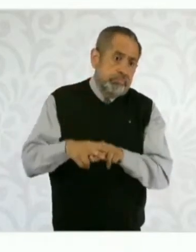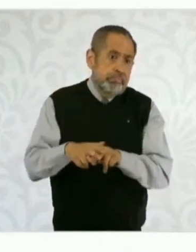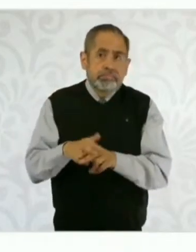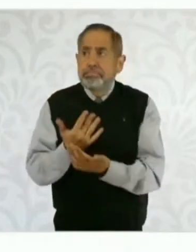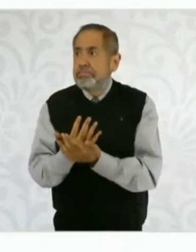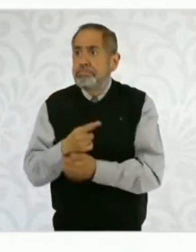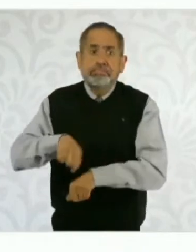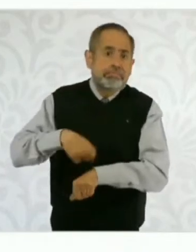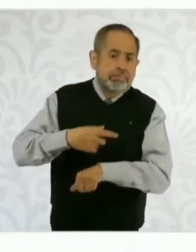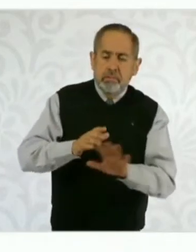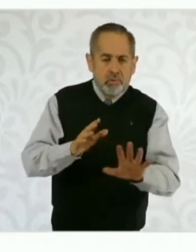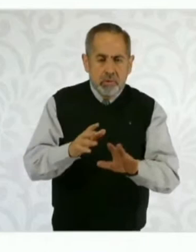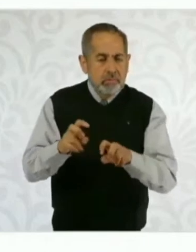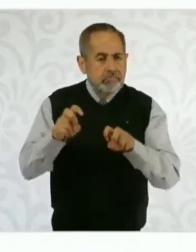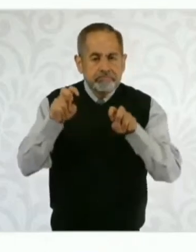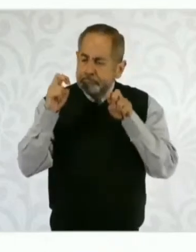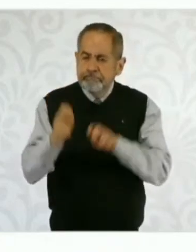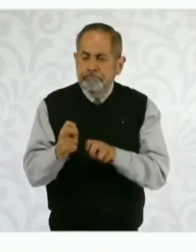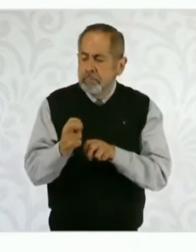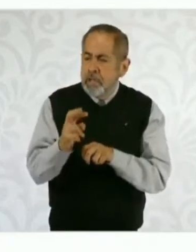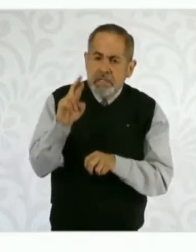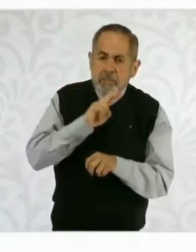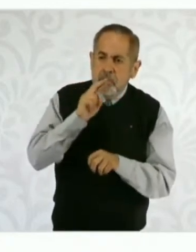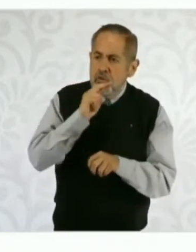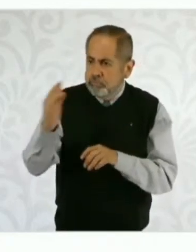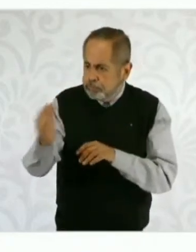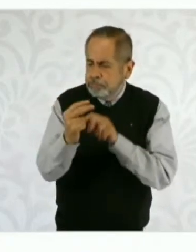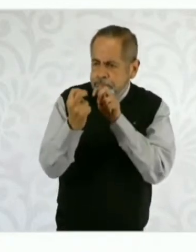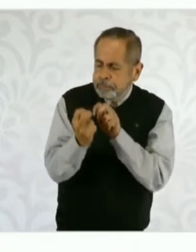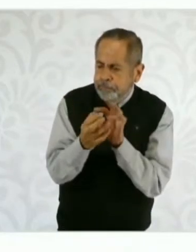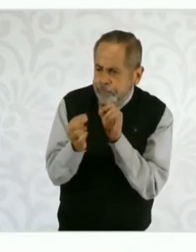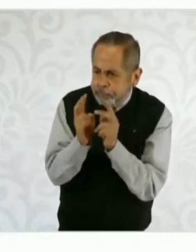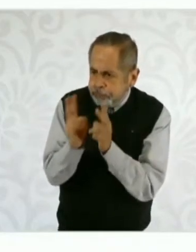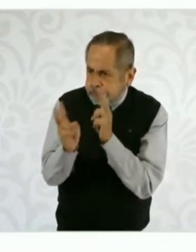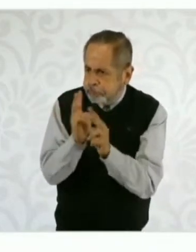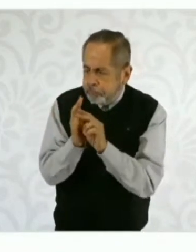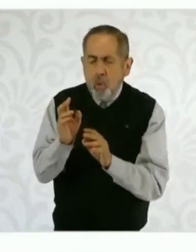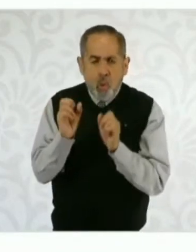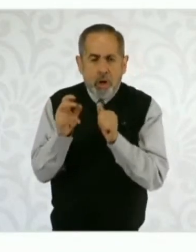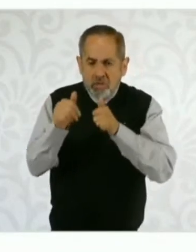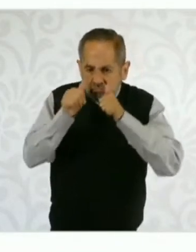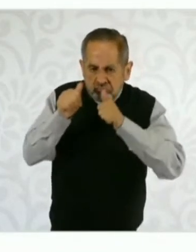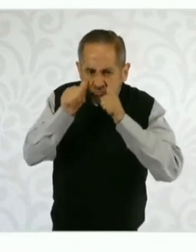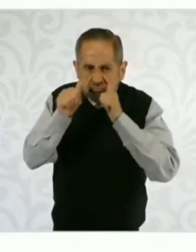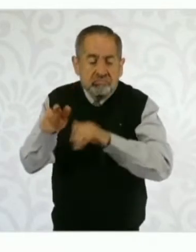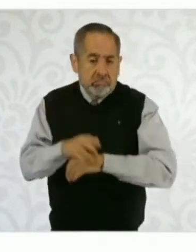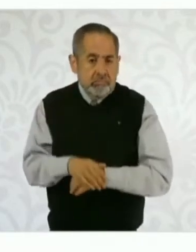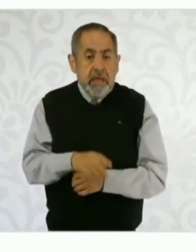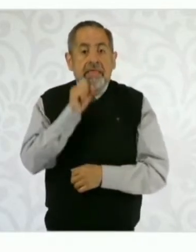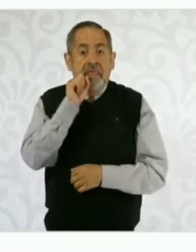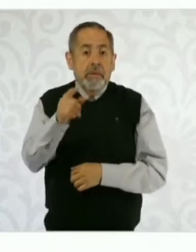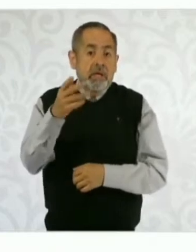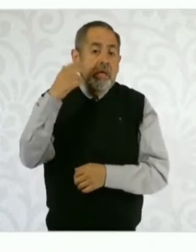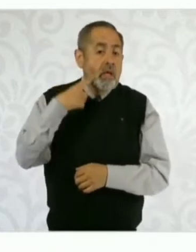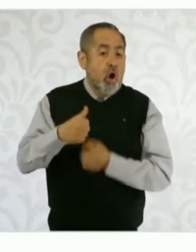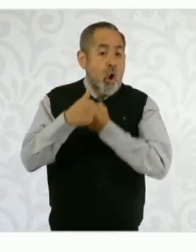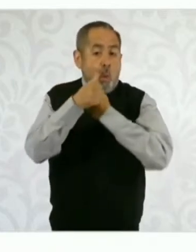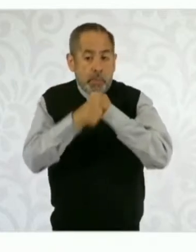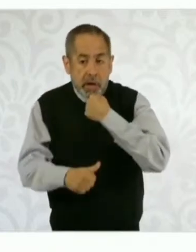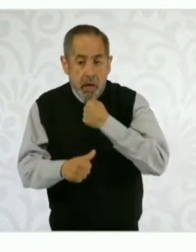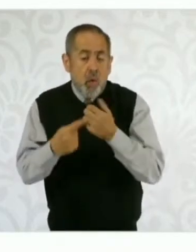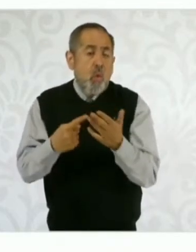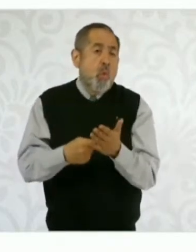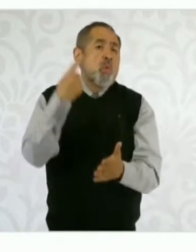las unidades médicas y, en este caso, también el aumento en las cirugías, en el número